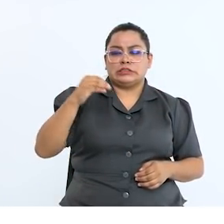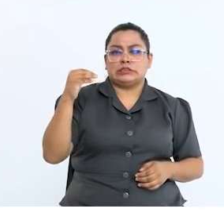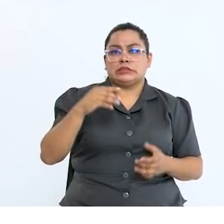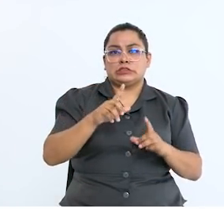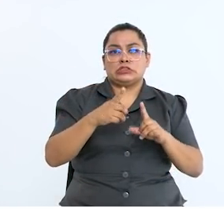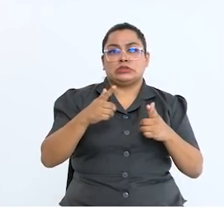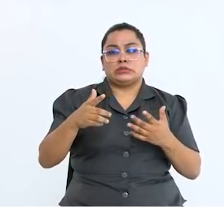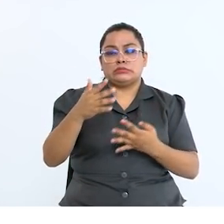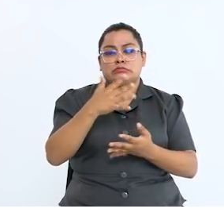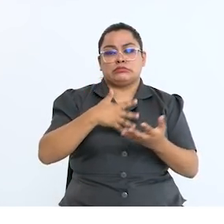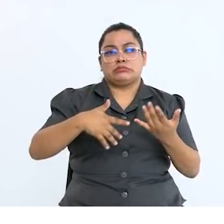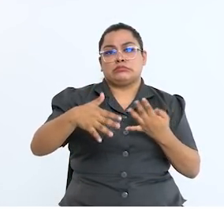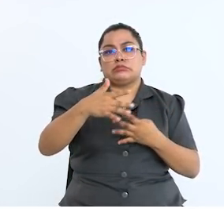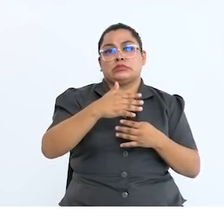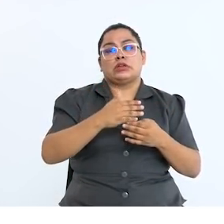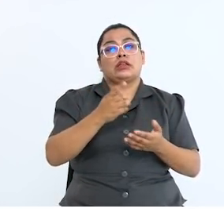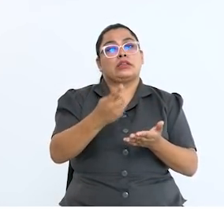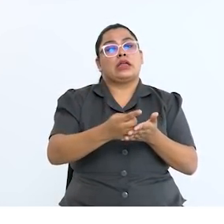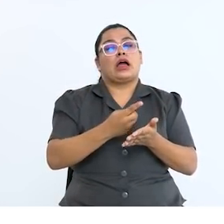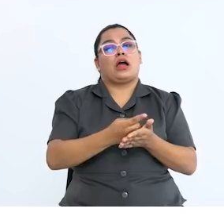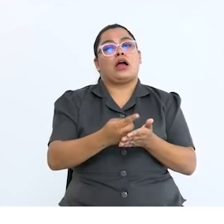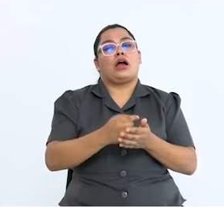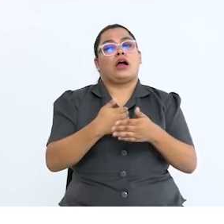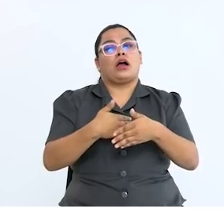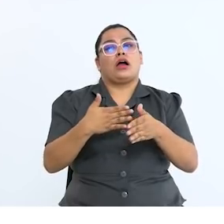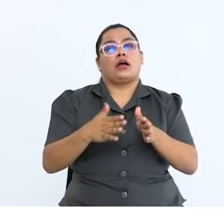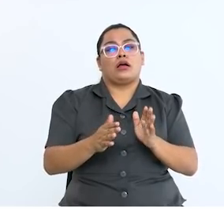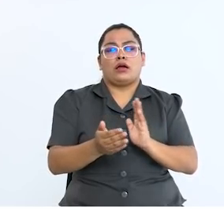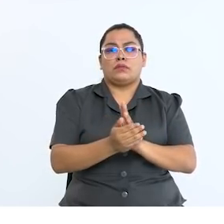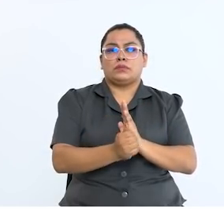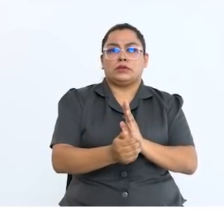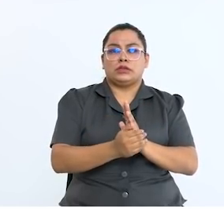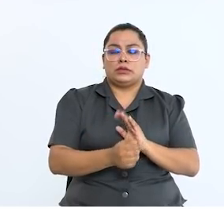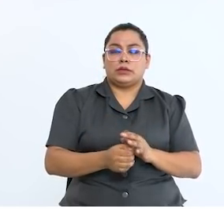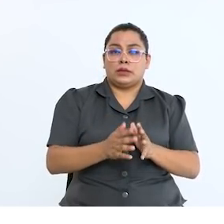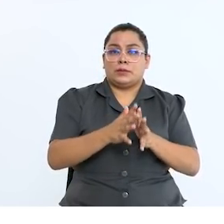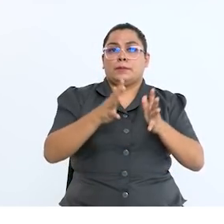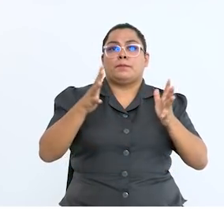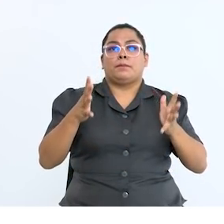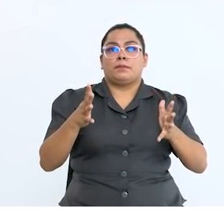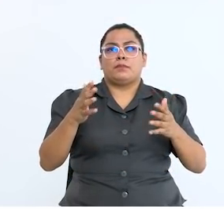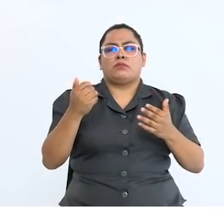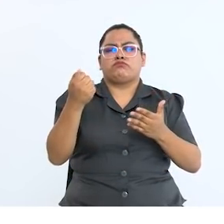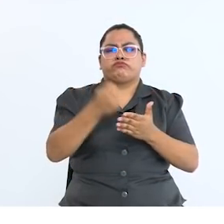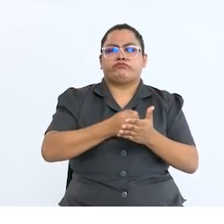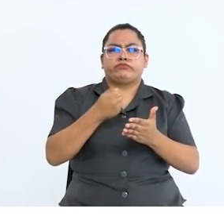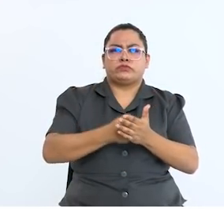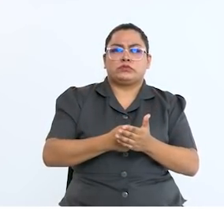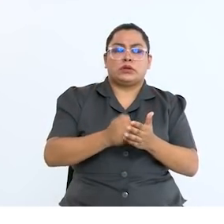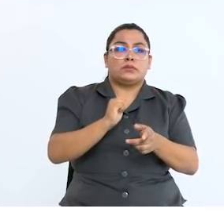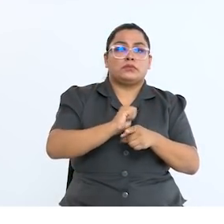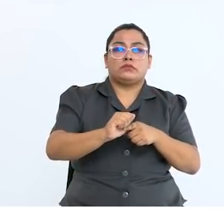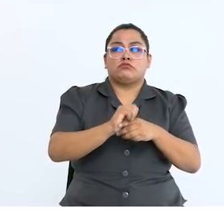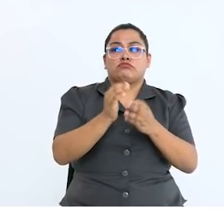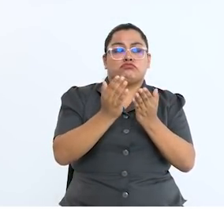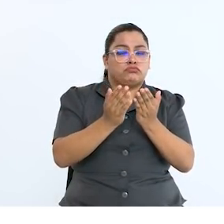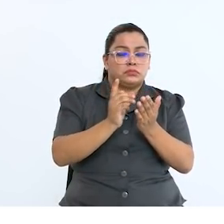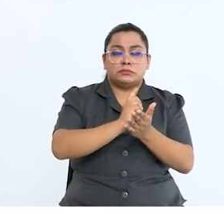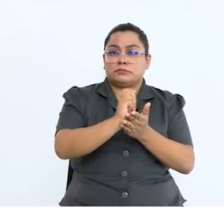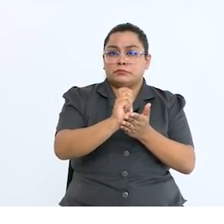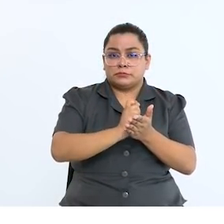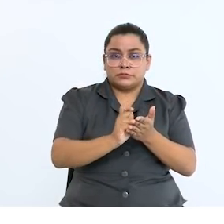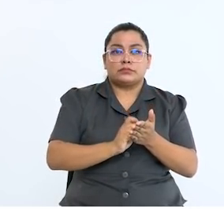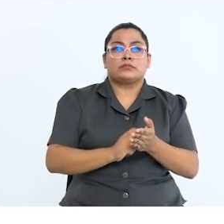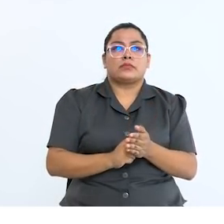lenguaje si no se crea un ambiente de diálogo en el aula. Las macrohabilidades deben potenciarse con ejercicios de